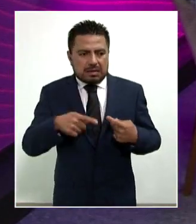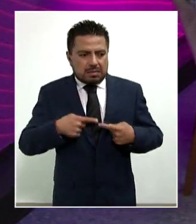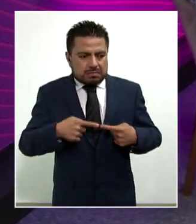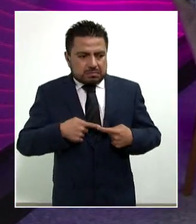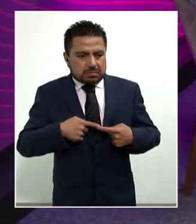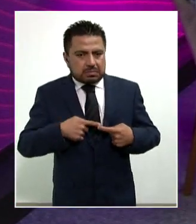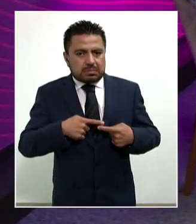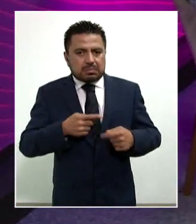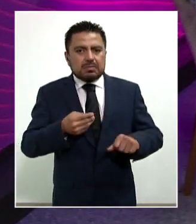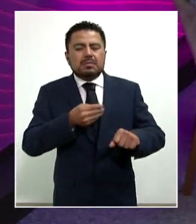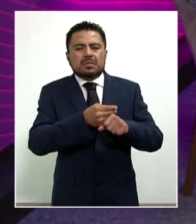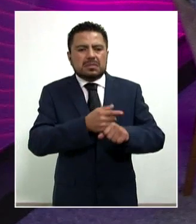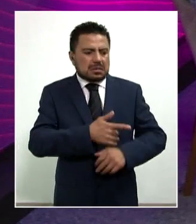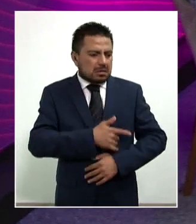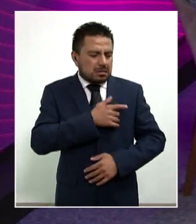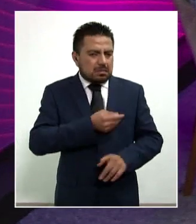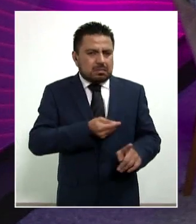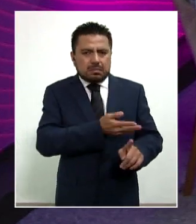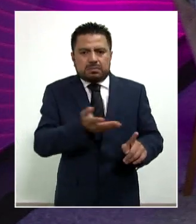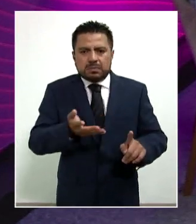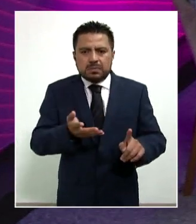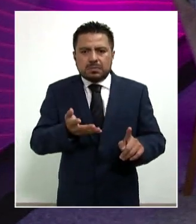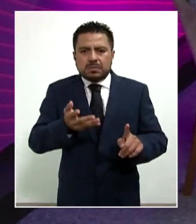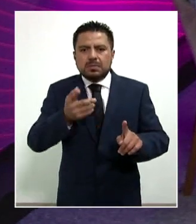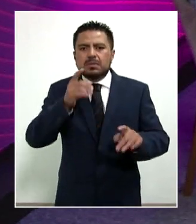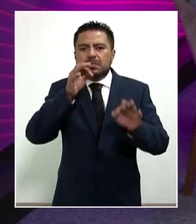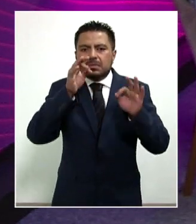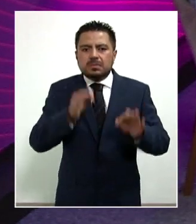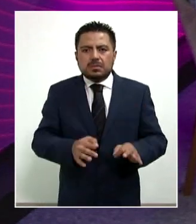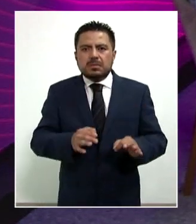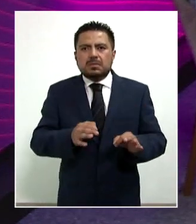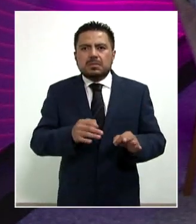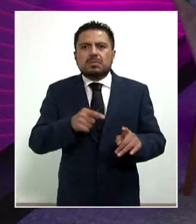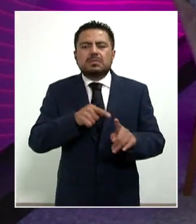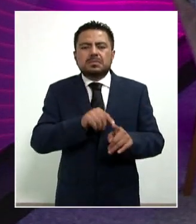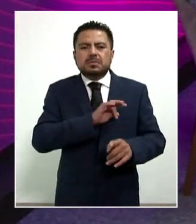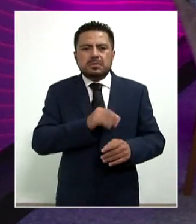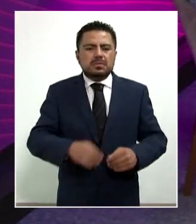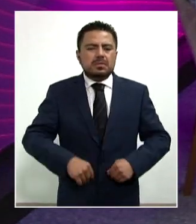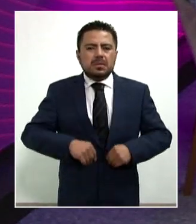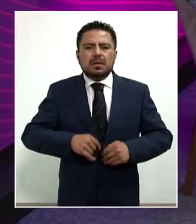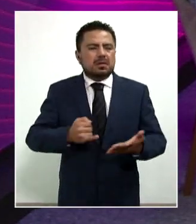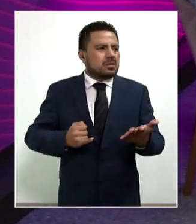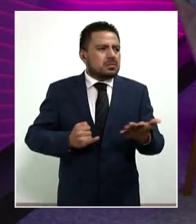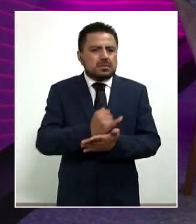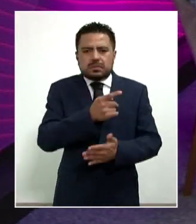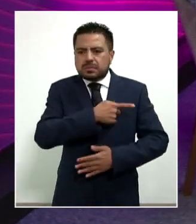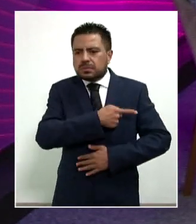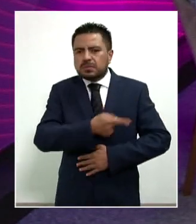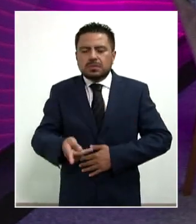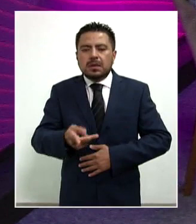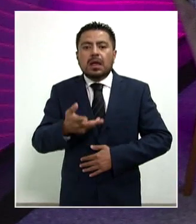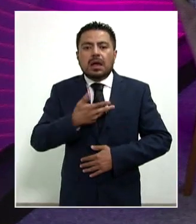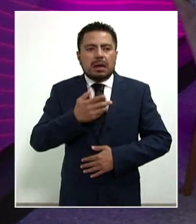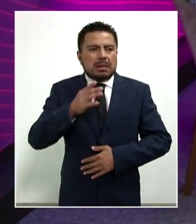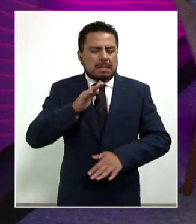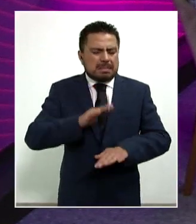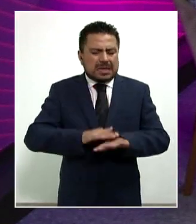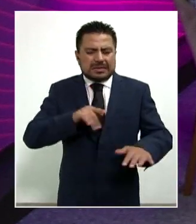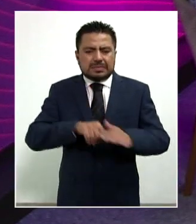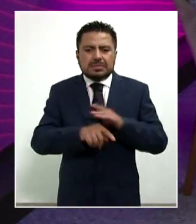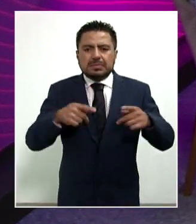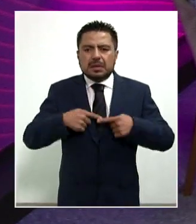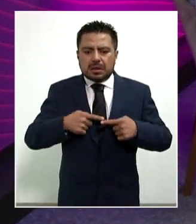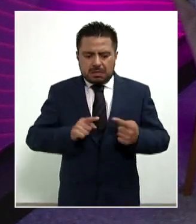y dar una presunción, porque la realidad, lo que determina la pobreza está más en el lado de la